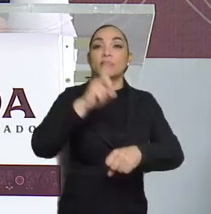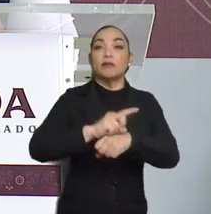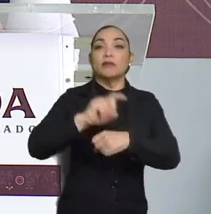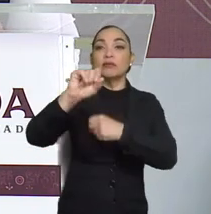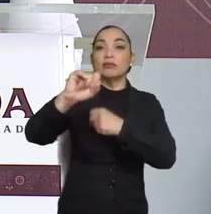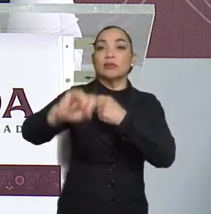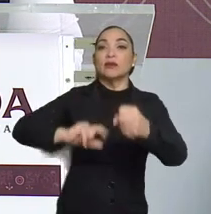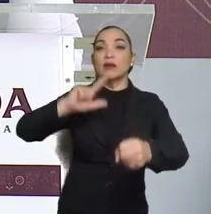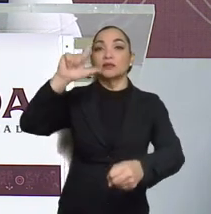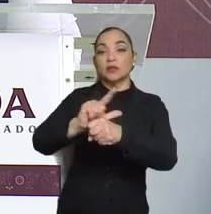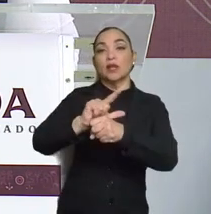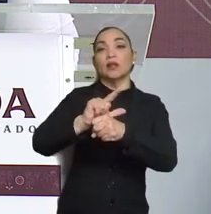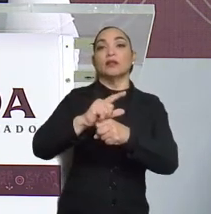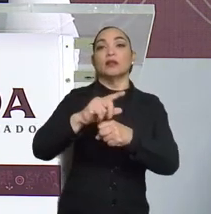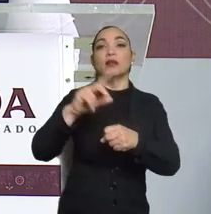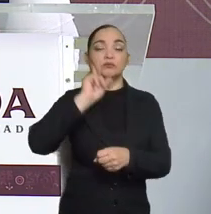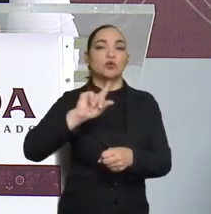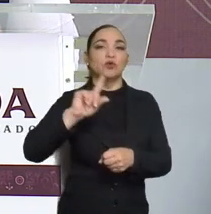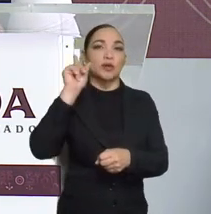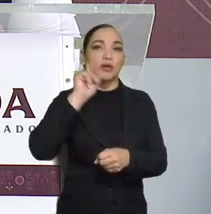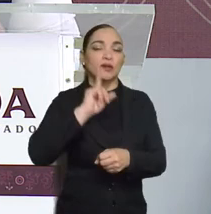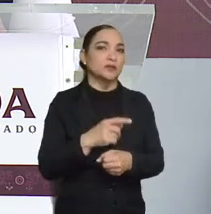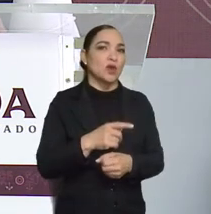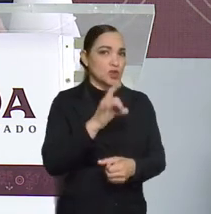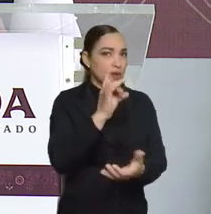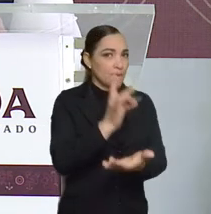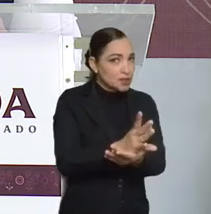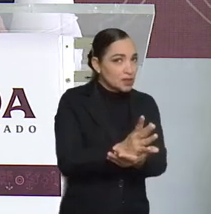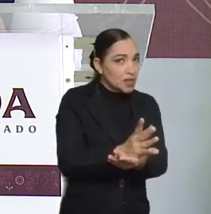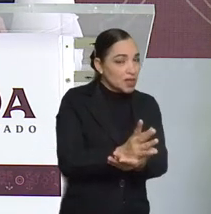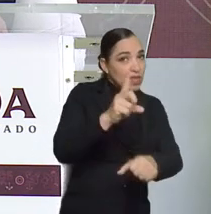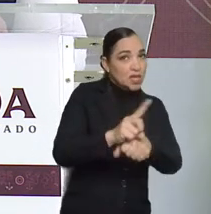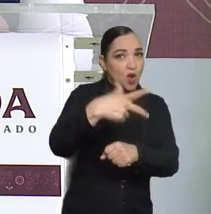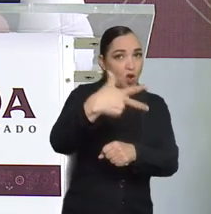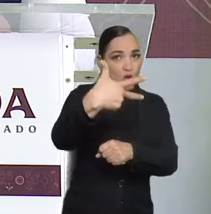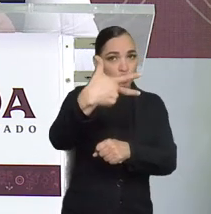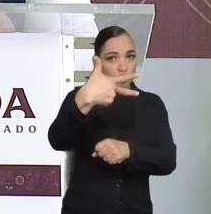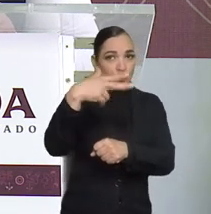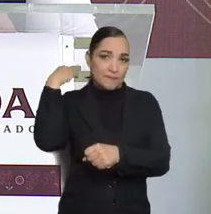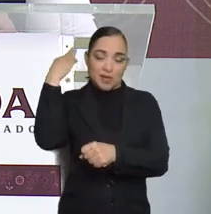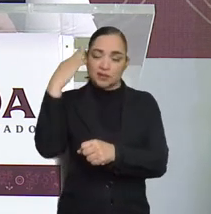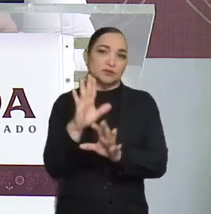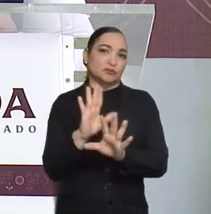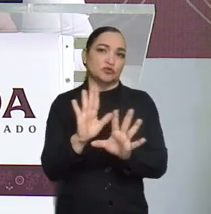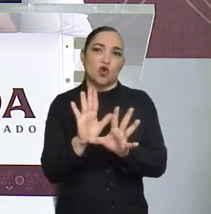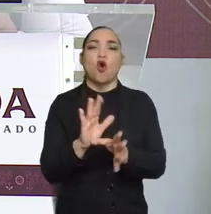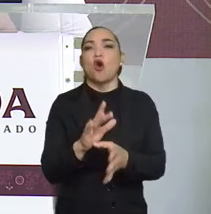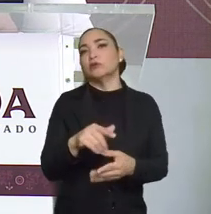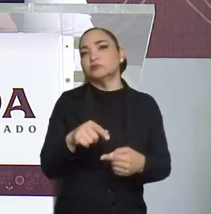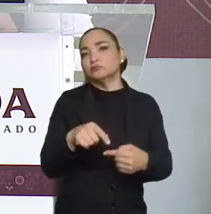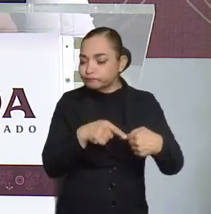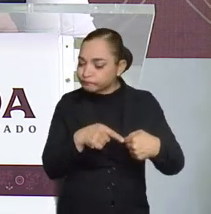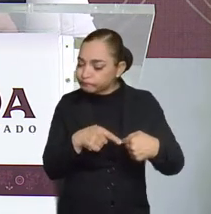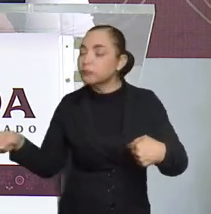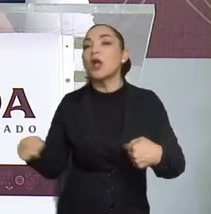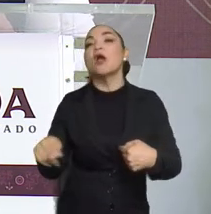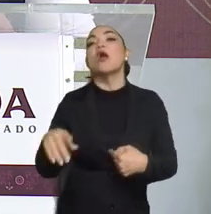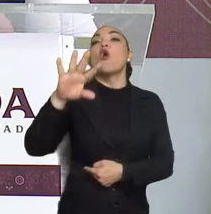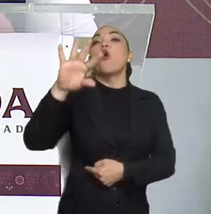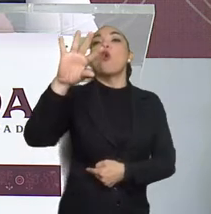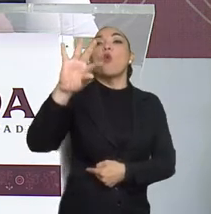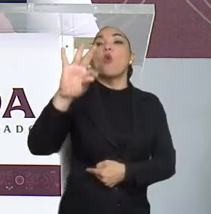solamente se realizaron en el 8 de marzo. El 8 de marzo fue un evento muy emotivo. Contamos con 46